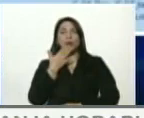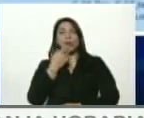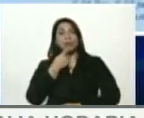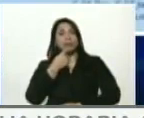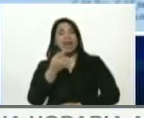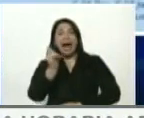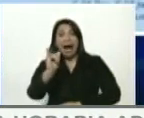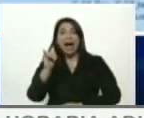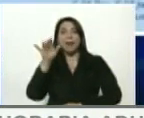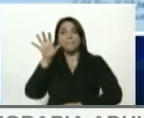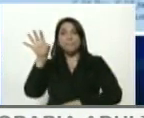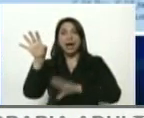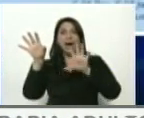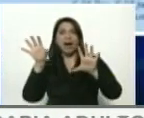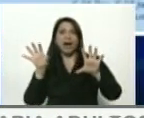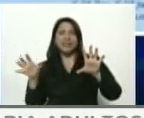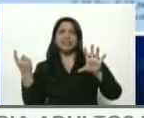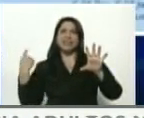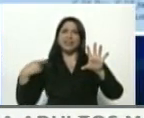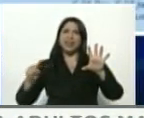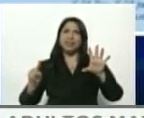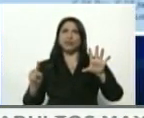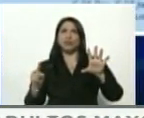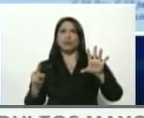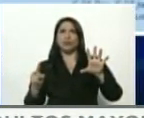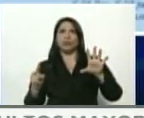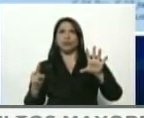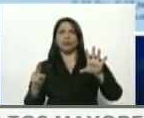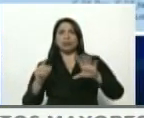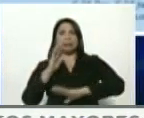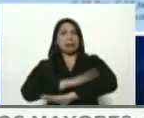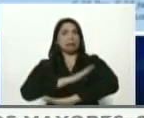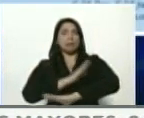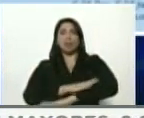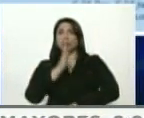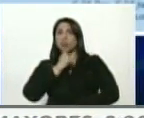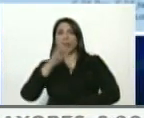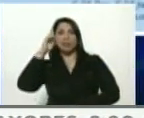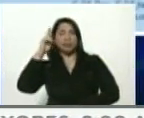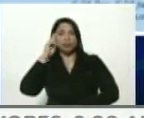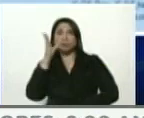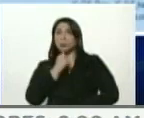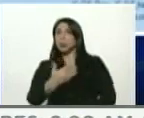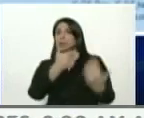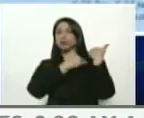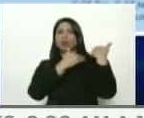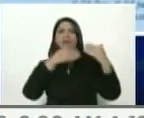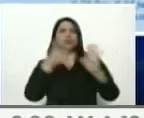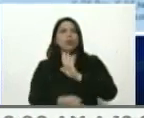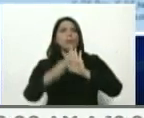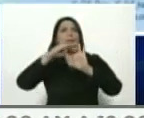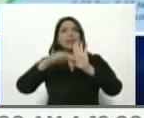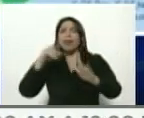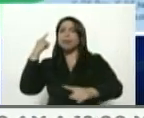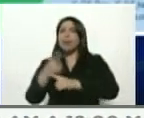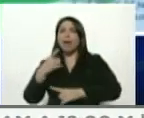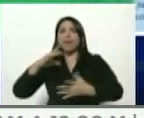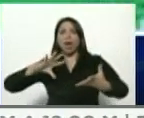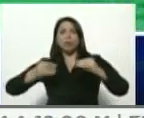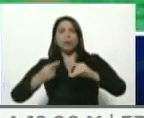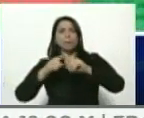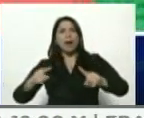existen estos países que han tenido un tratamiento irracional e irresponsable sobre las medidas que se deben